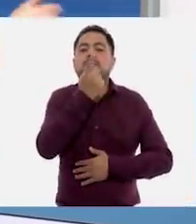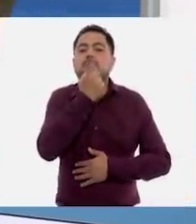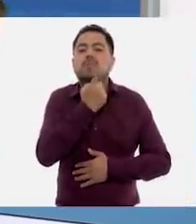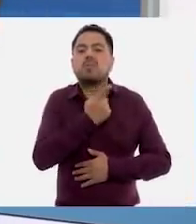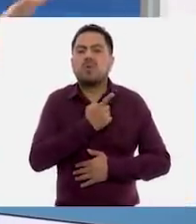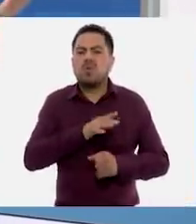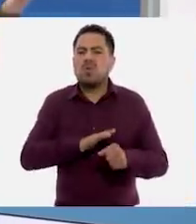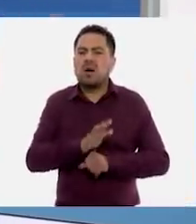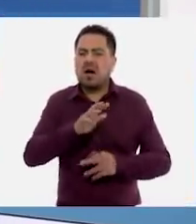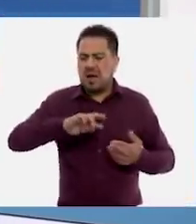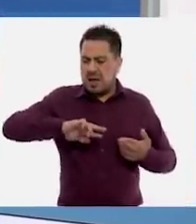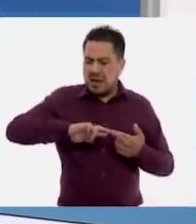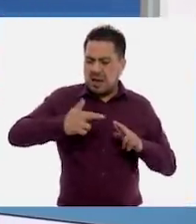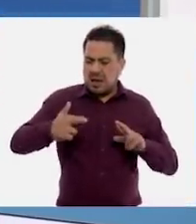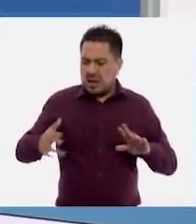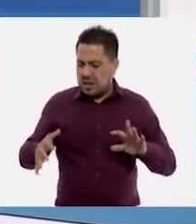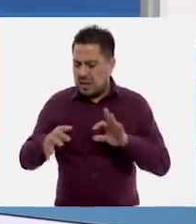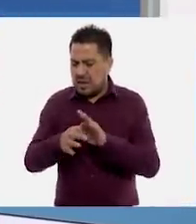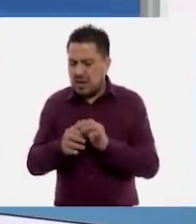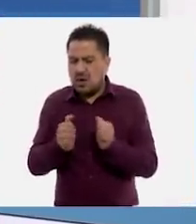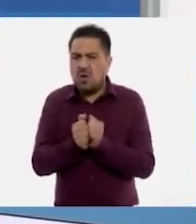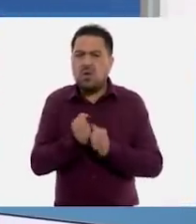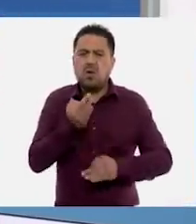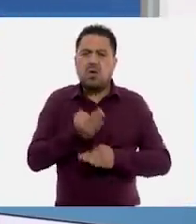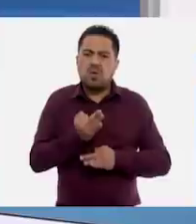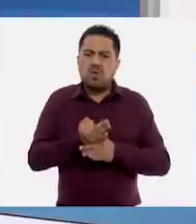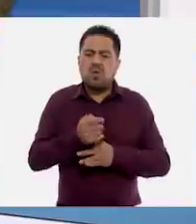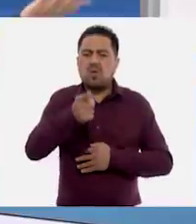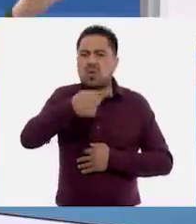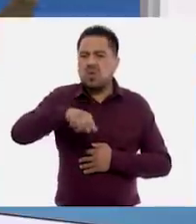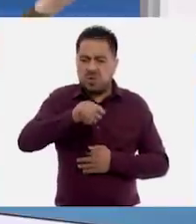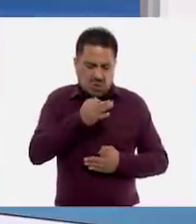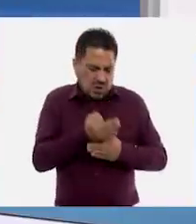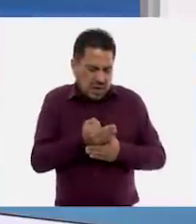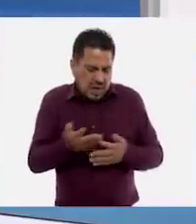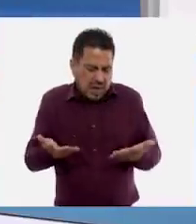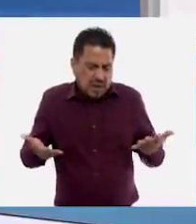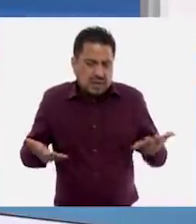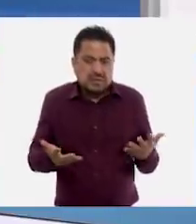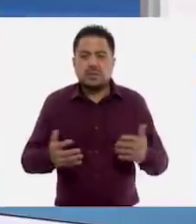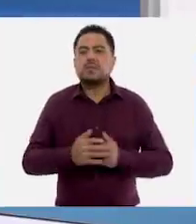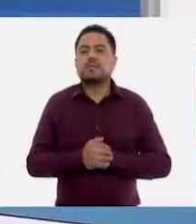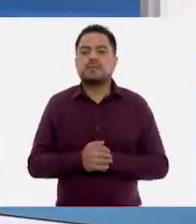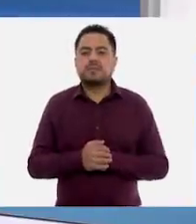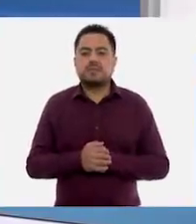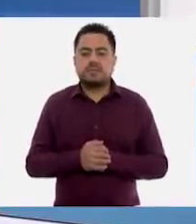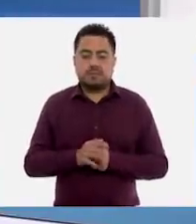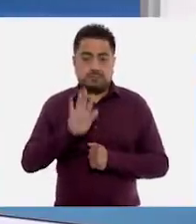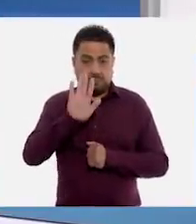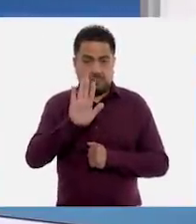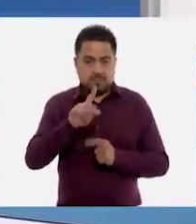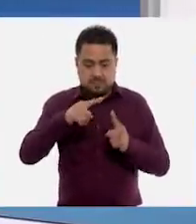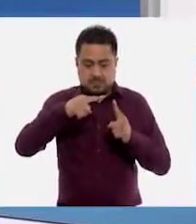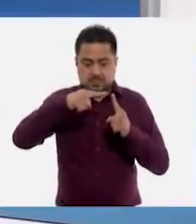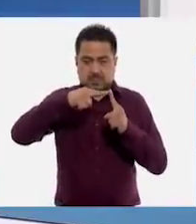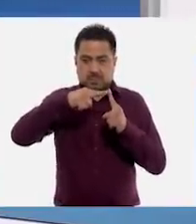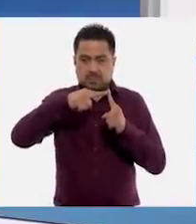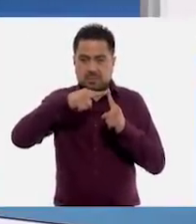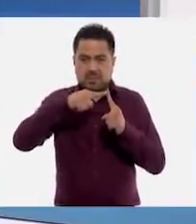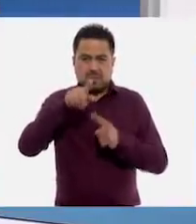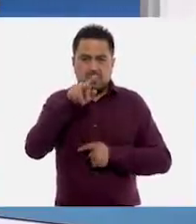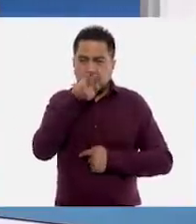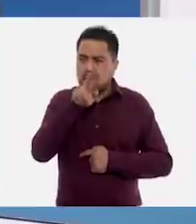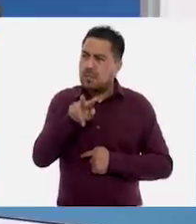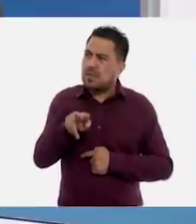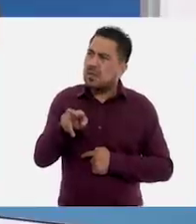qué relación tienen con lo que ustedes acaban de hacer. Esta división que se